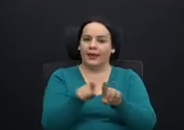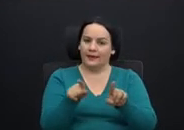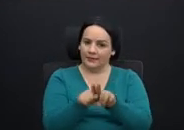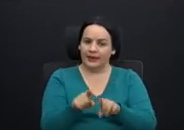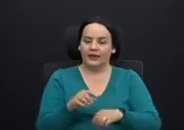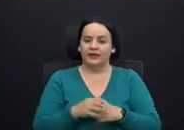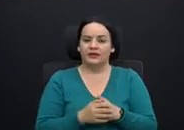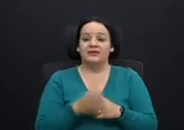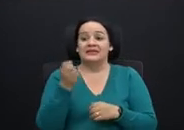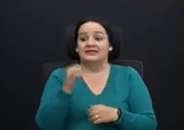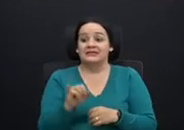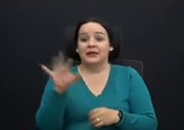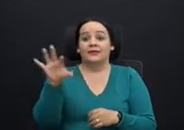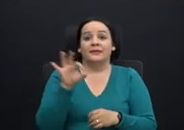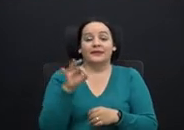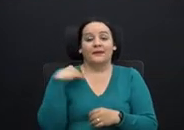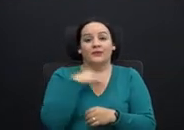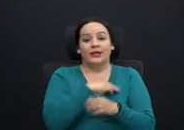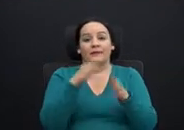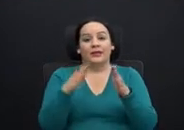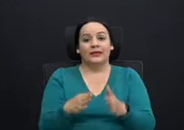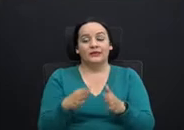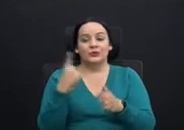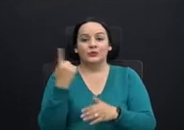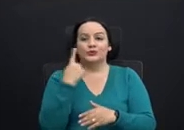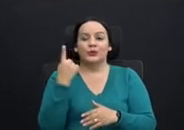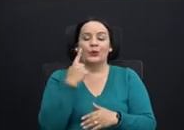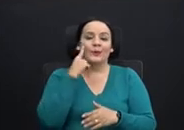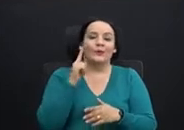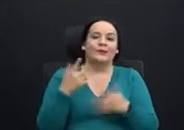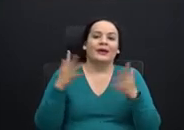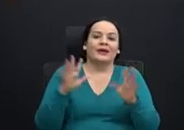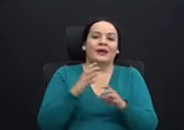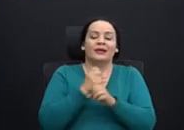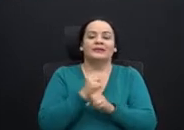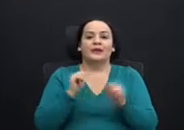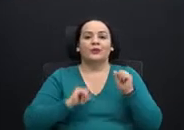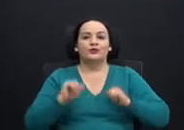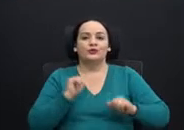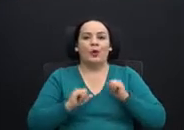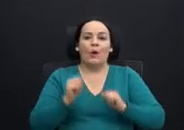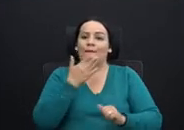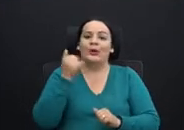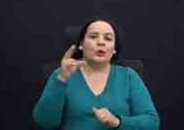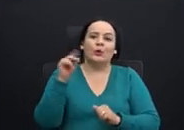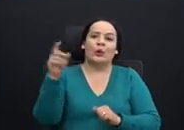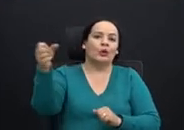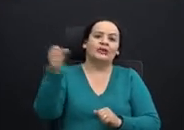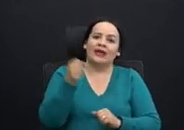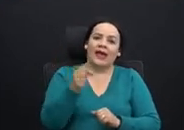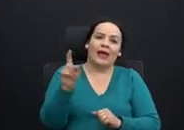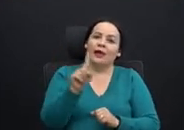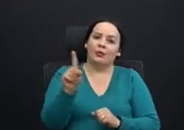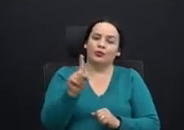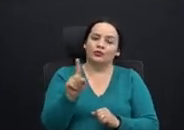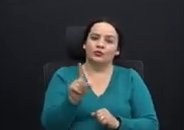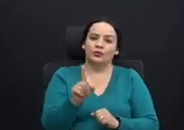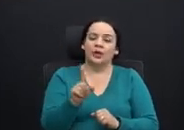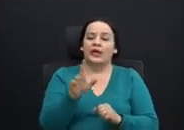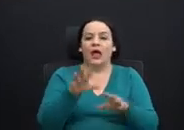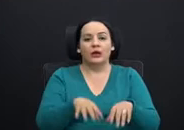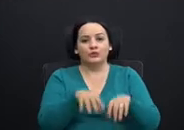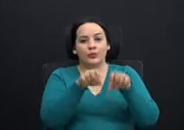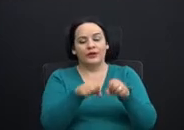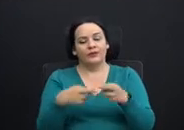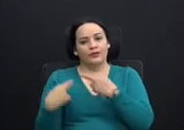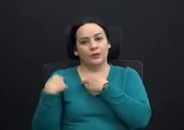Y si invitamos al ministro aquí solo para hacer un poco de show, mejor no lo traigamos. Vamos a asumir también la